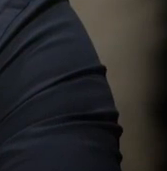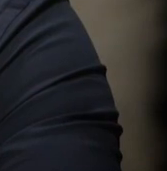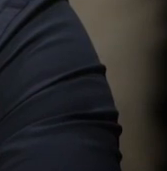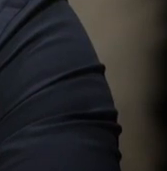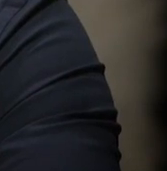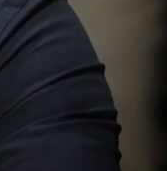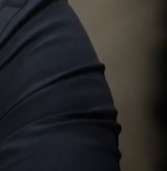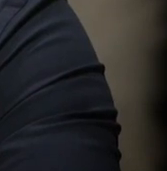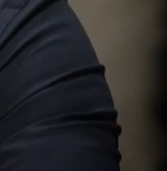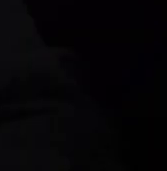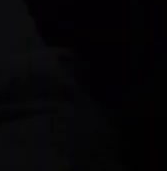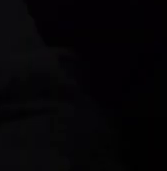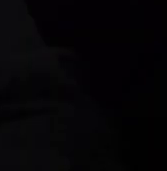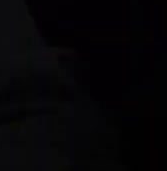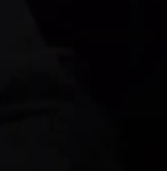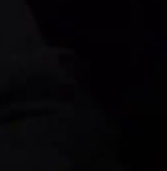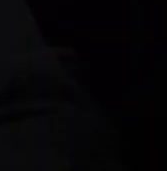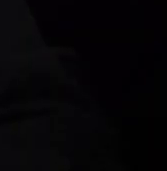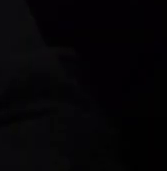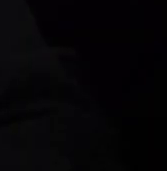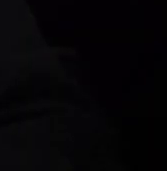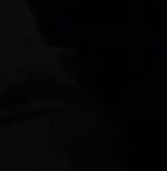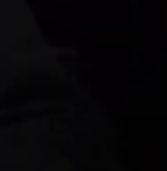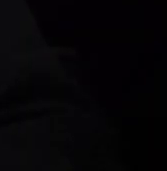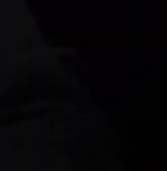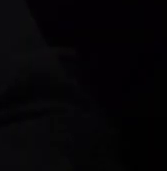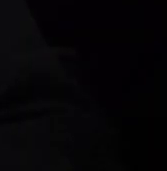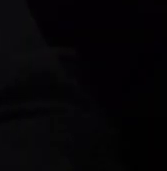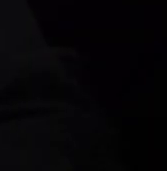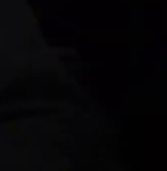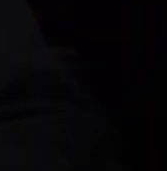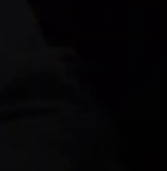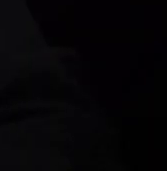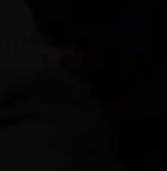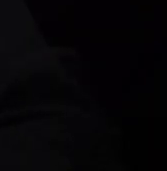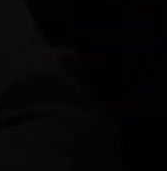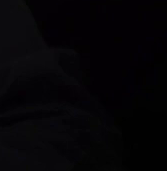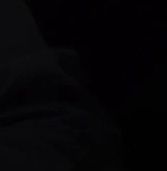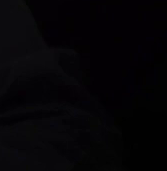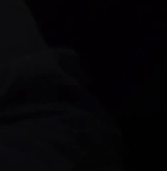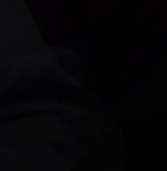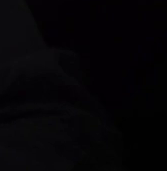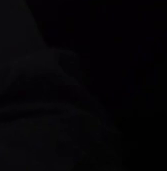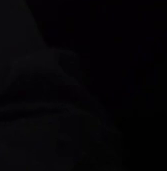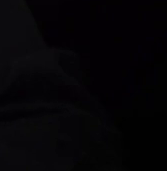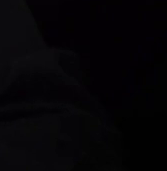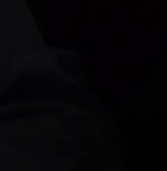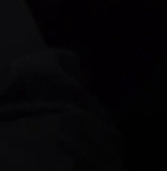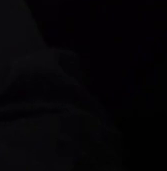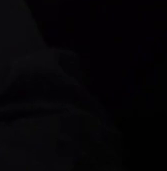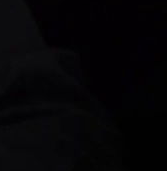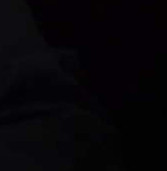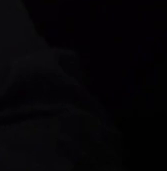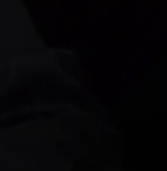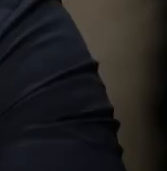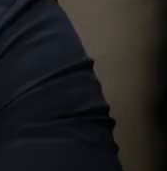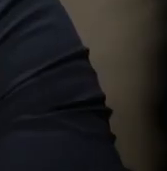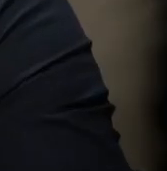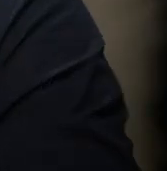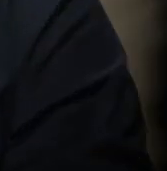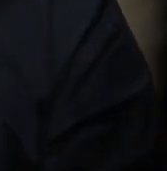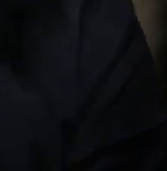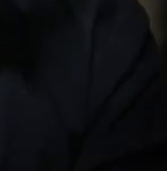emblemáticas de la primera oleada progresista de América Latina un gran estadista y un intelectual importante